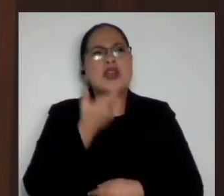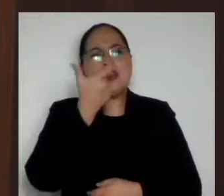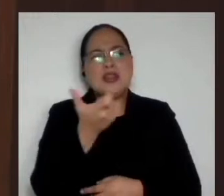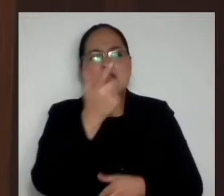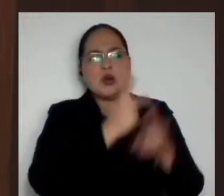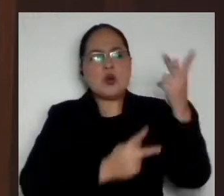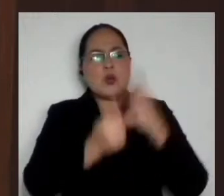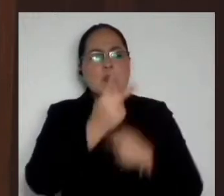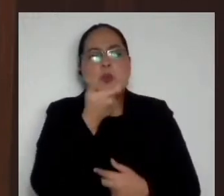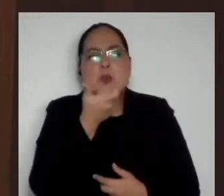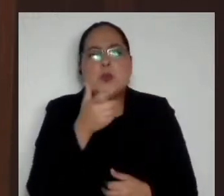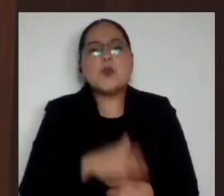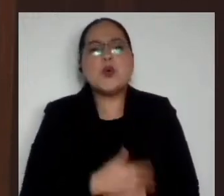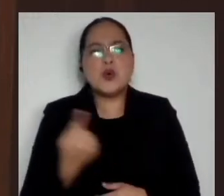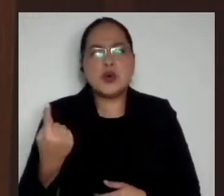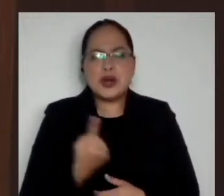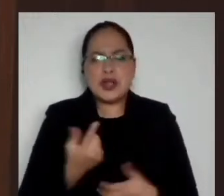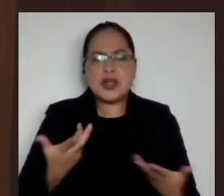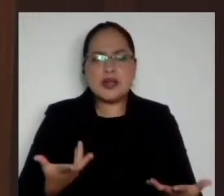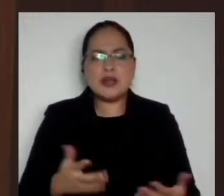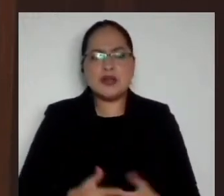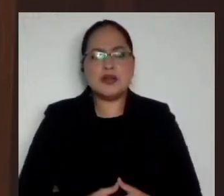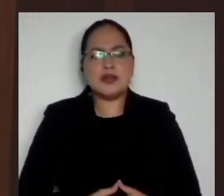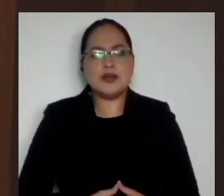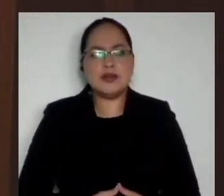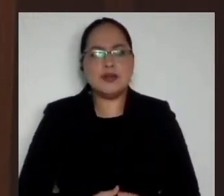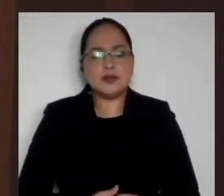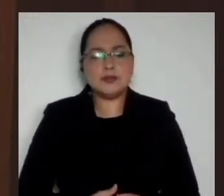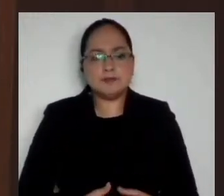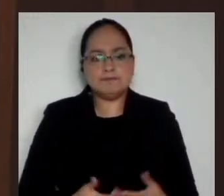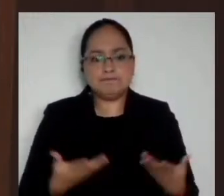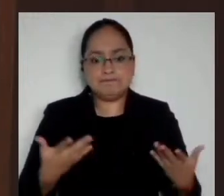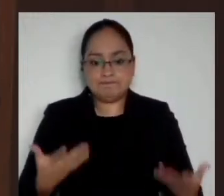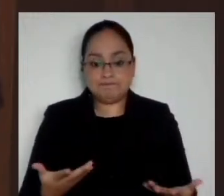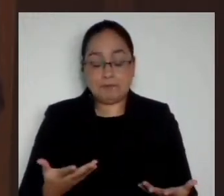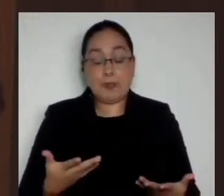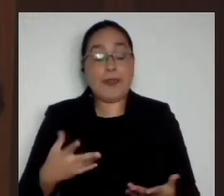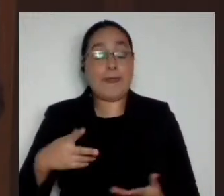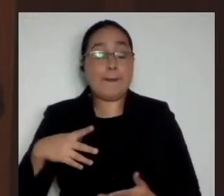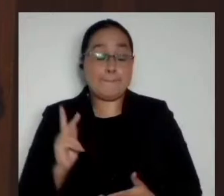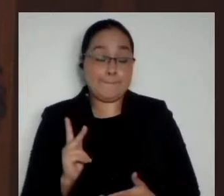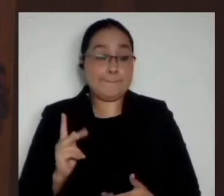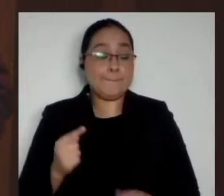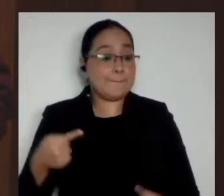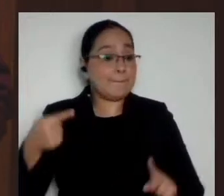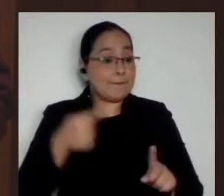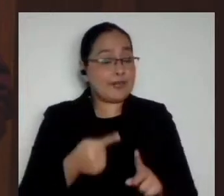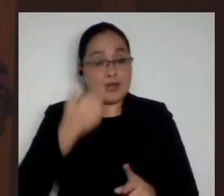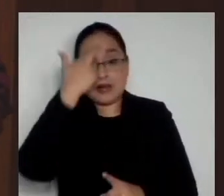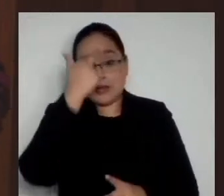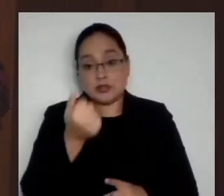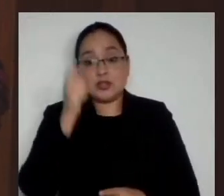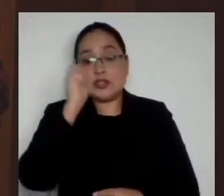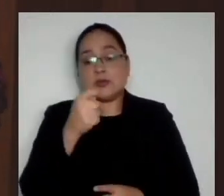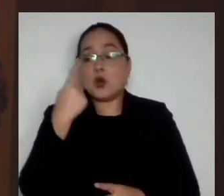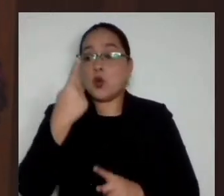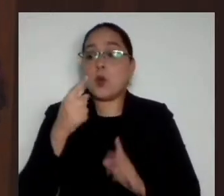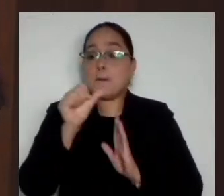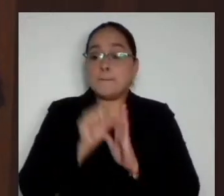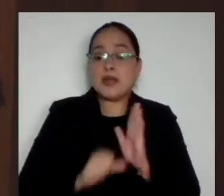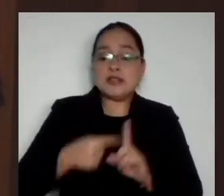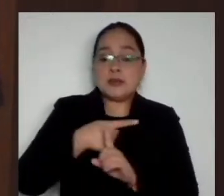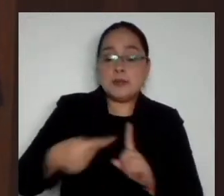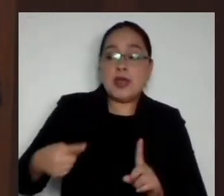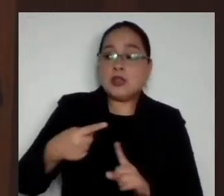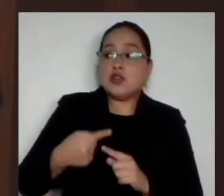Pero esa es una de las razones por las cuales, después de mes y medio que debimos haber aprobado el paquete